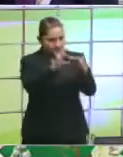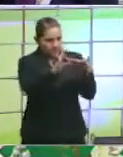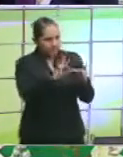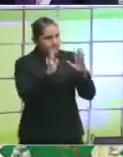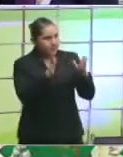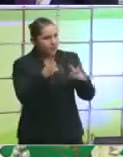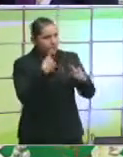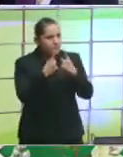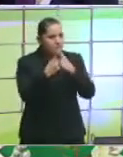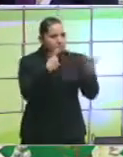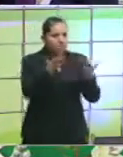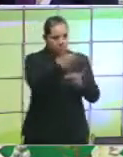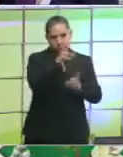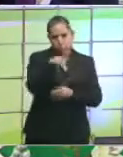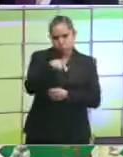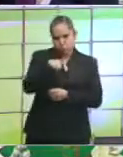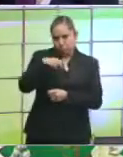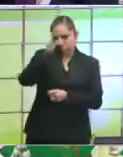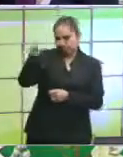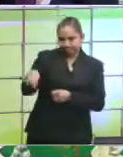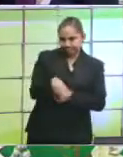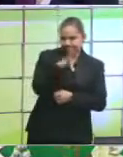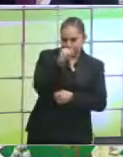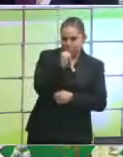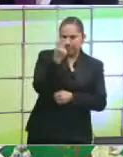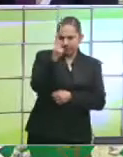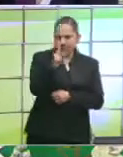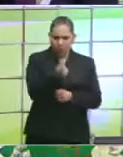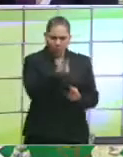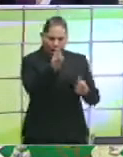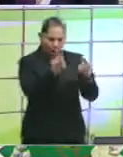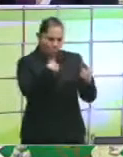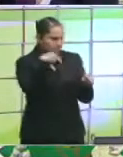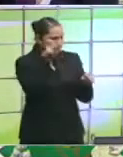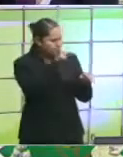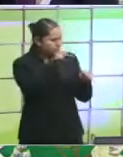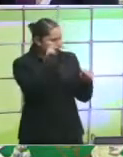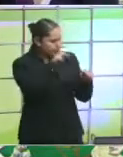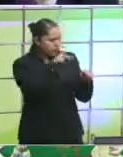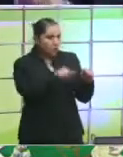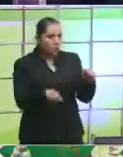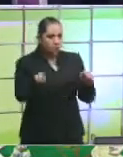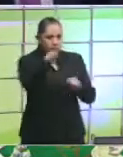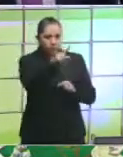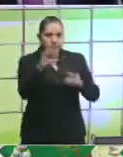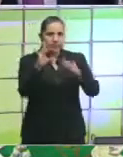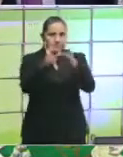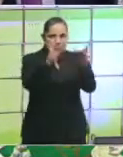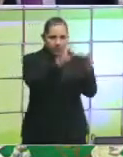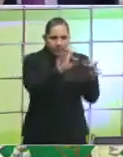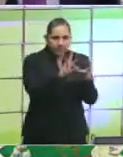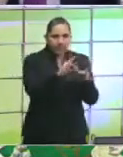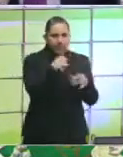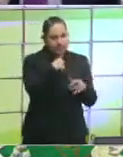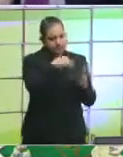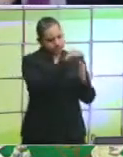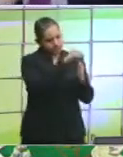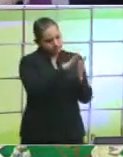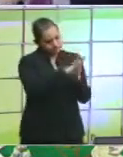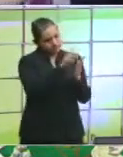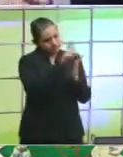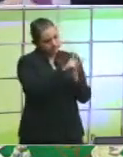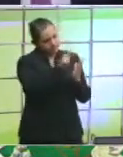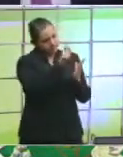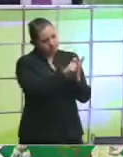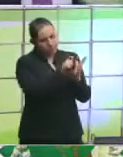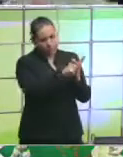ni as las exposiciones pero sí las he seguido y he tomado nota de lo que ustedes consideran o muchos de ustedes como el corazón de